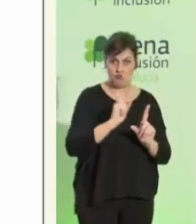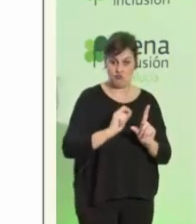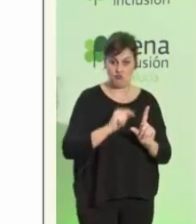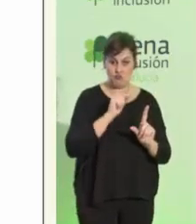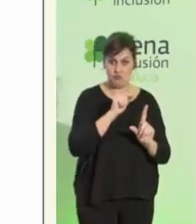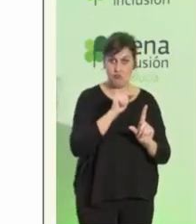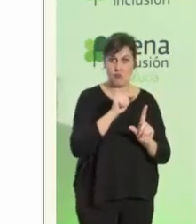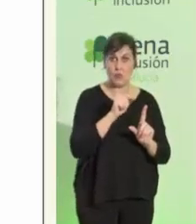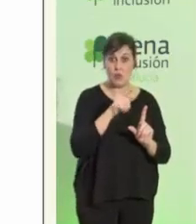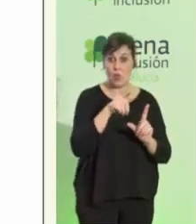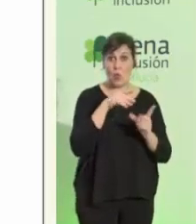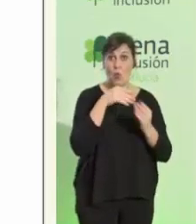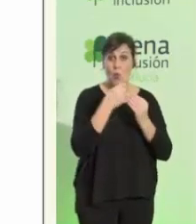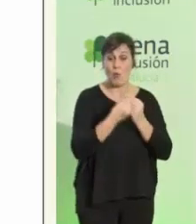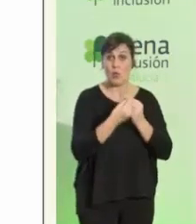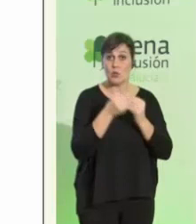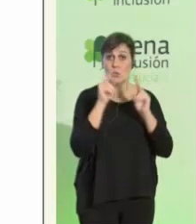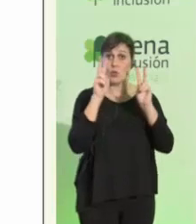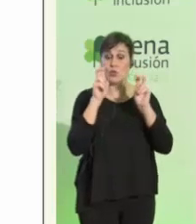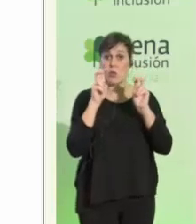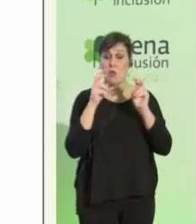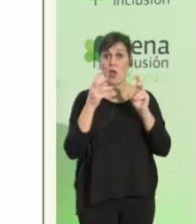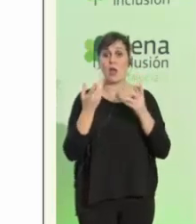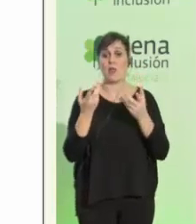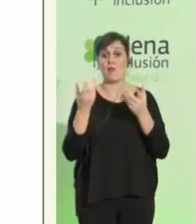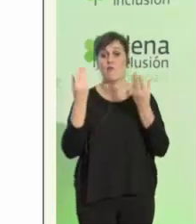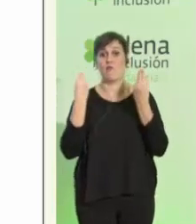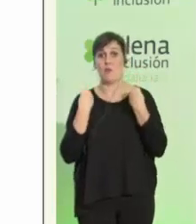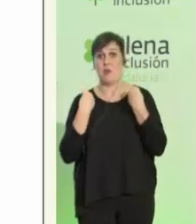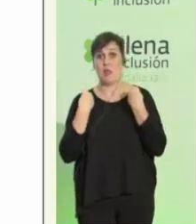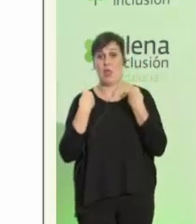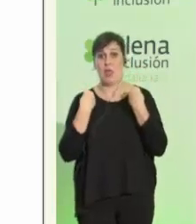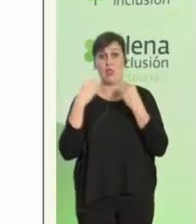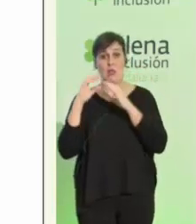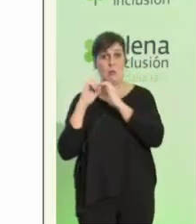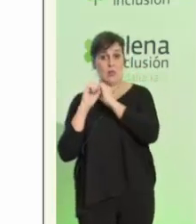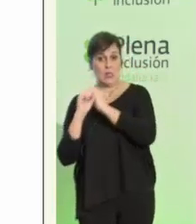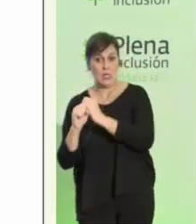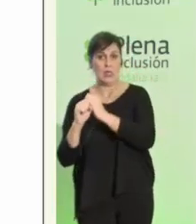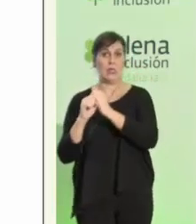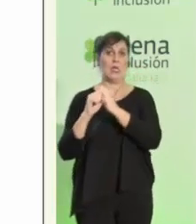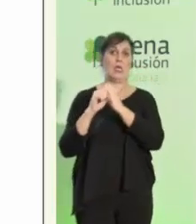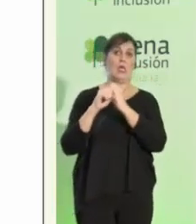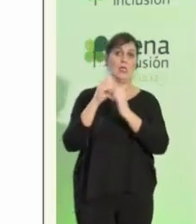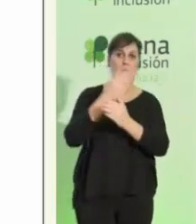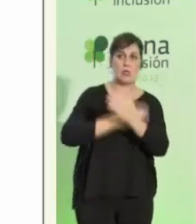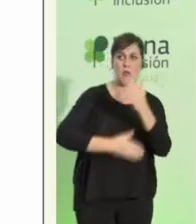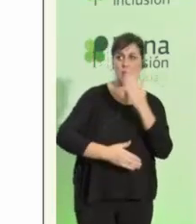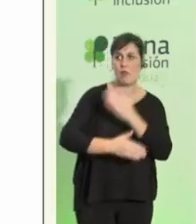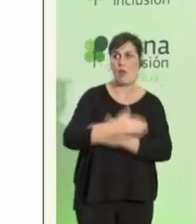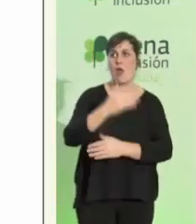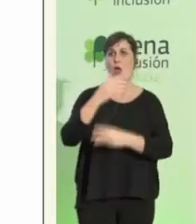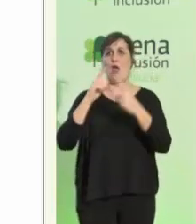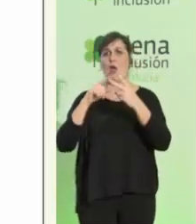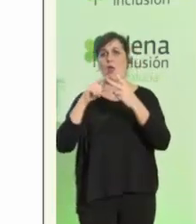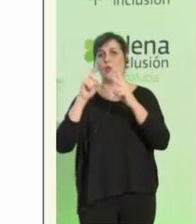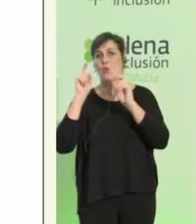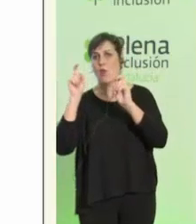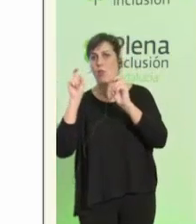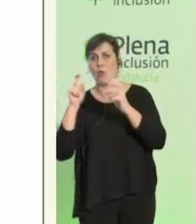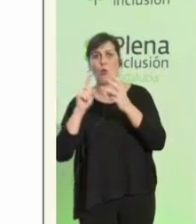un documento sobre la vida dependiente, sobre la discapacidad, sobre la educación, sobre el